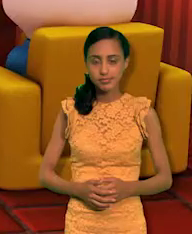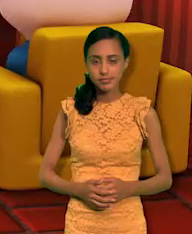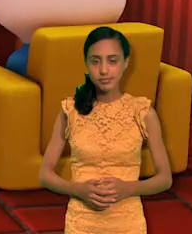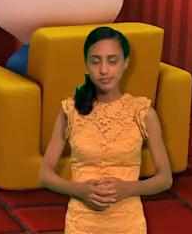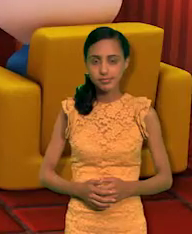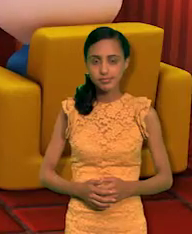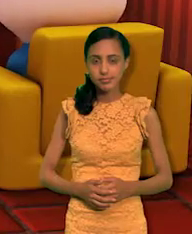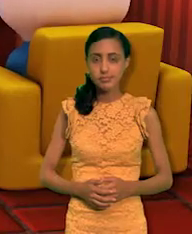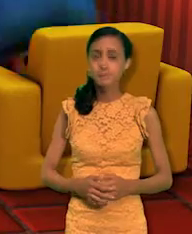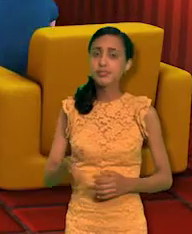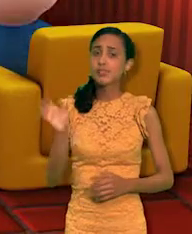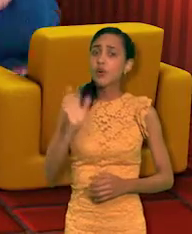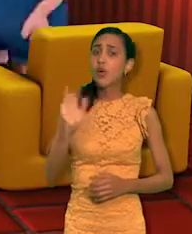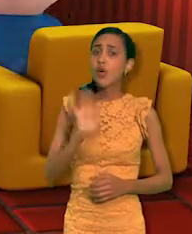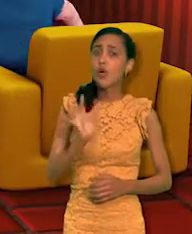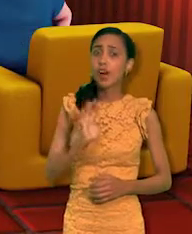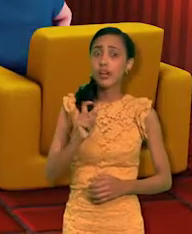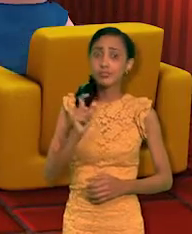¡Hola!